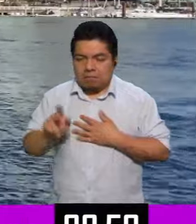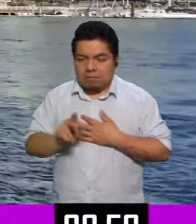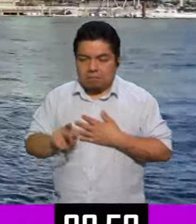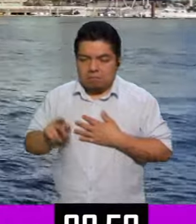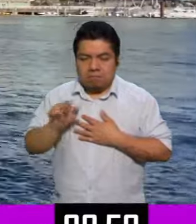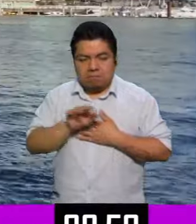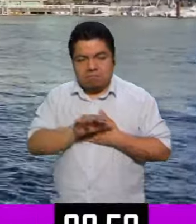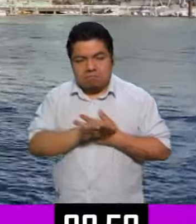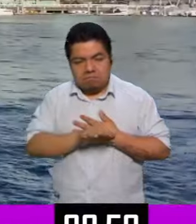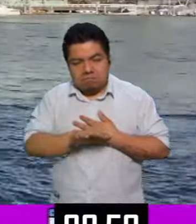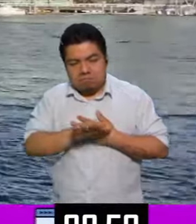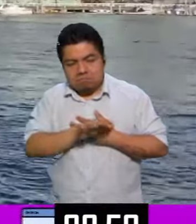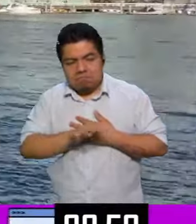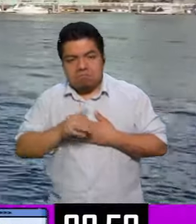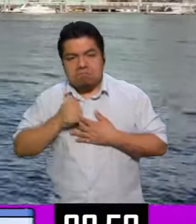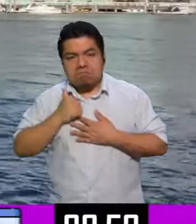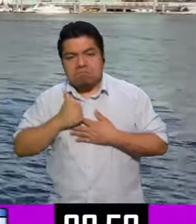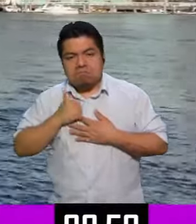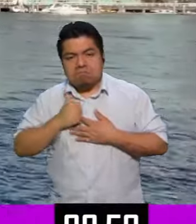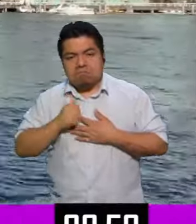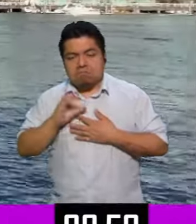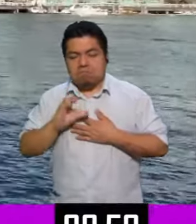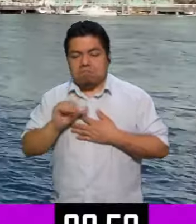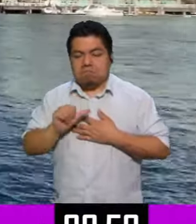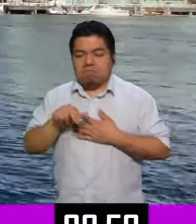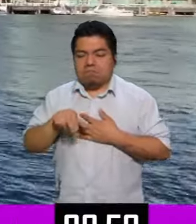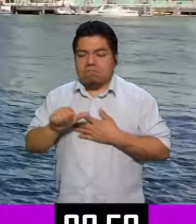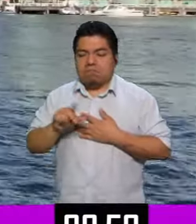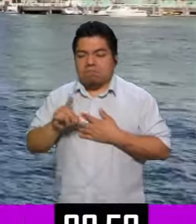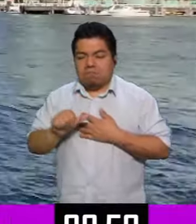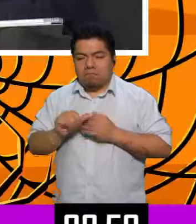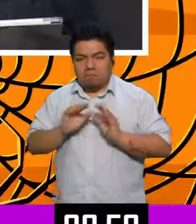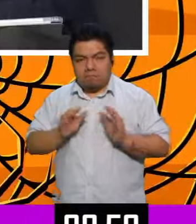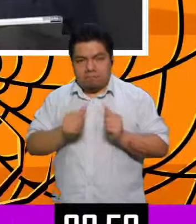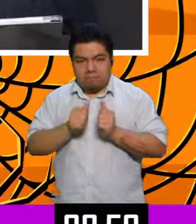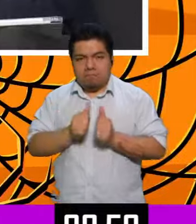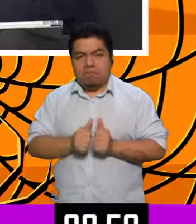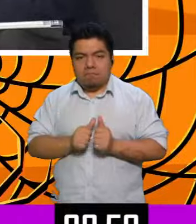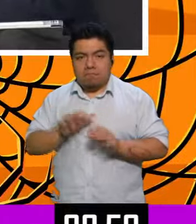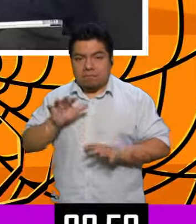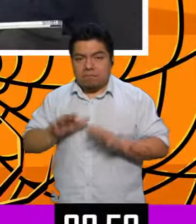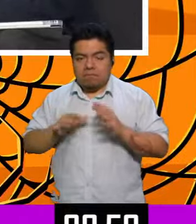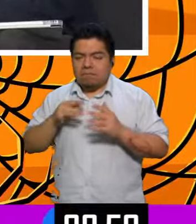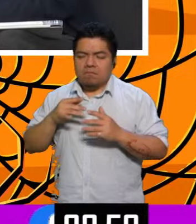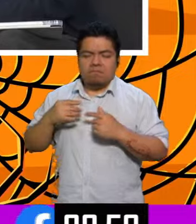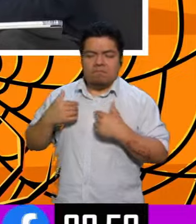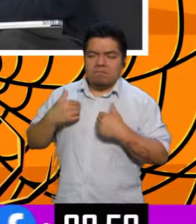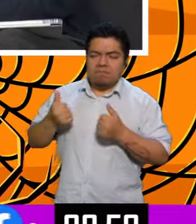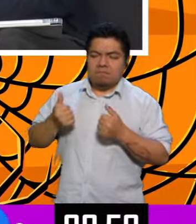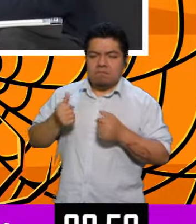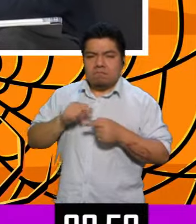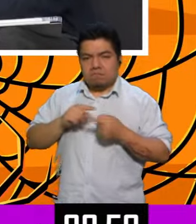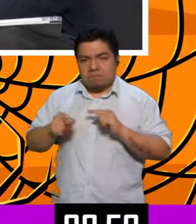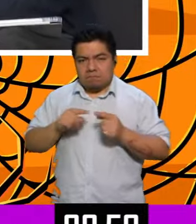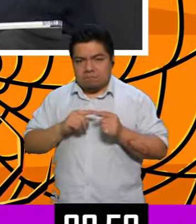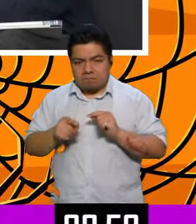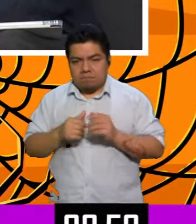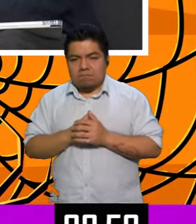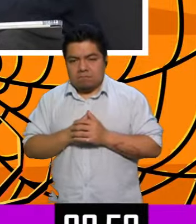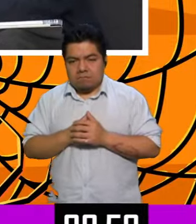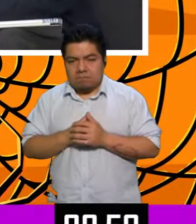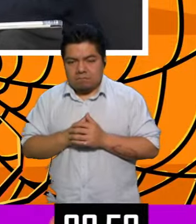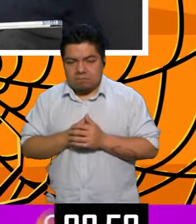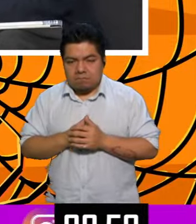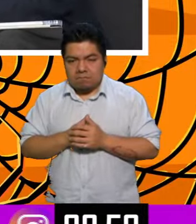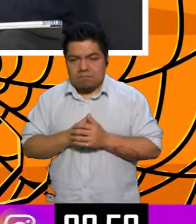pues esto debe ser Canadá y se le, quedó se le quedó el nombre. Le digo, Canadá. Luego no entendía ni la burrada que decían bien, decían luego, que el sordo,